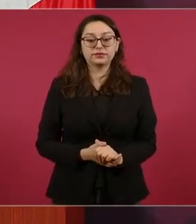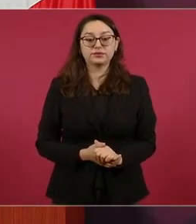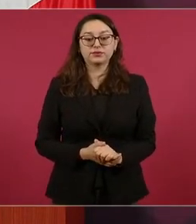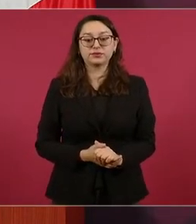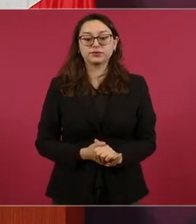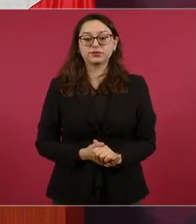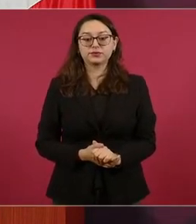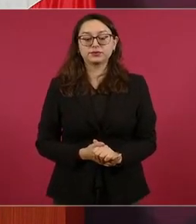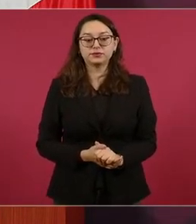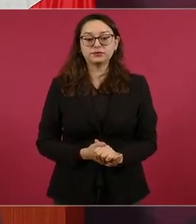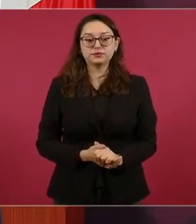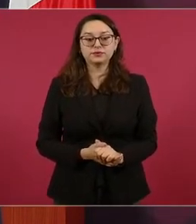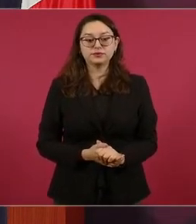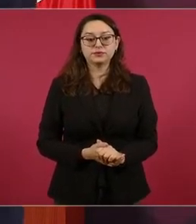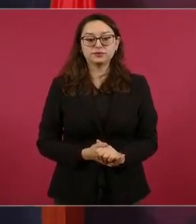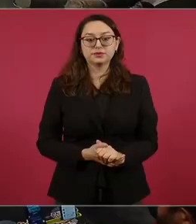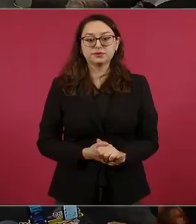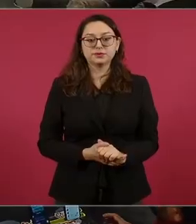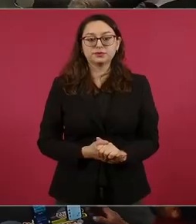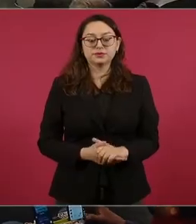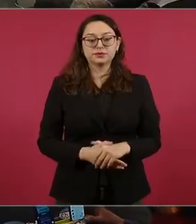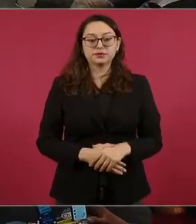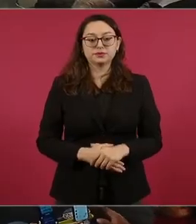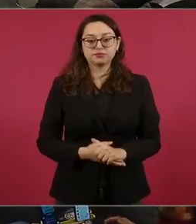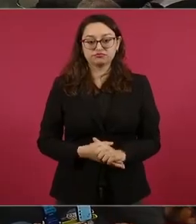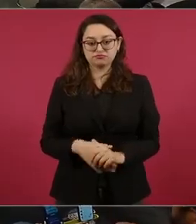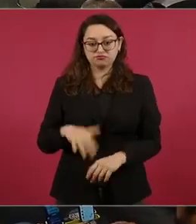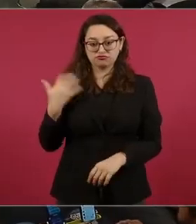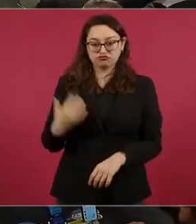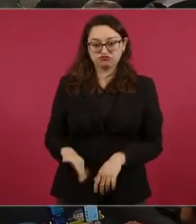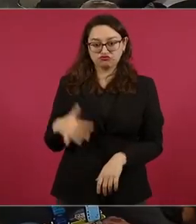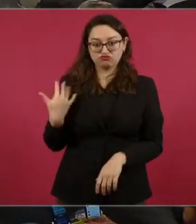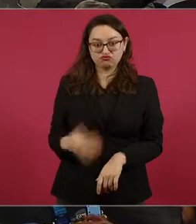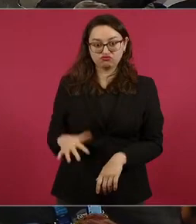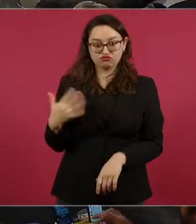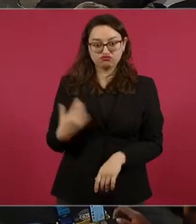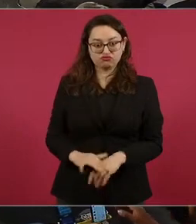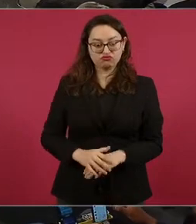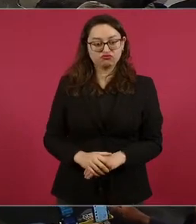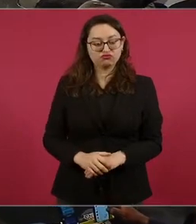palco No pues se van a